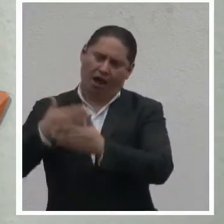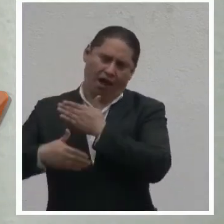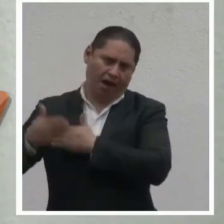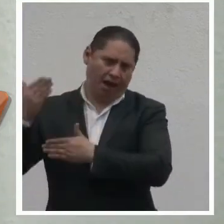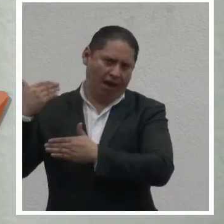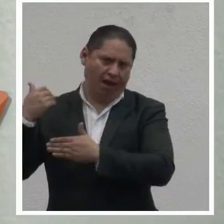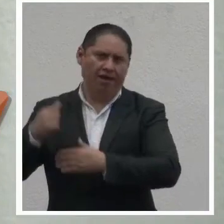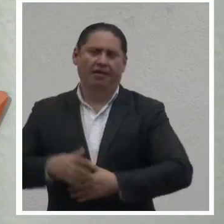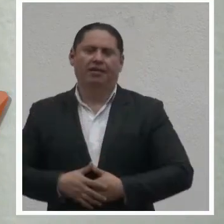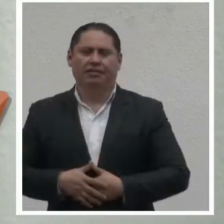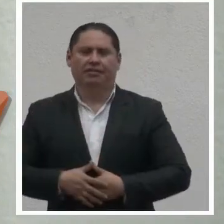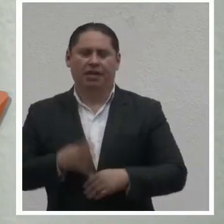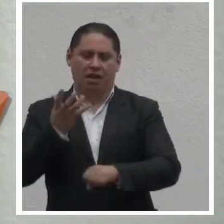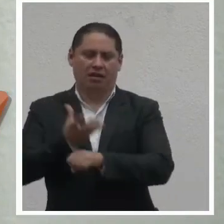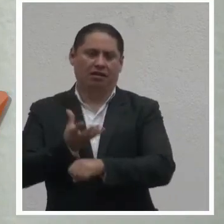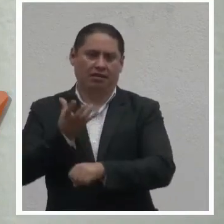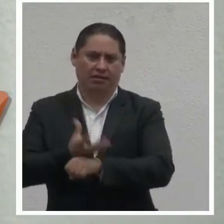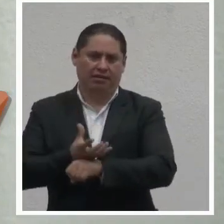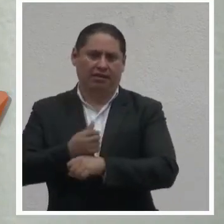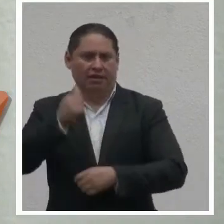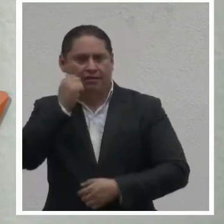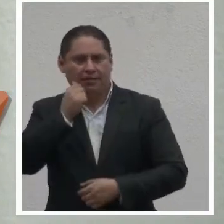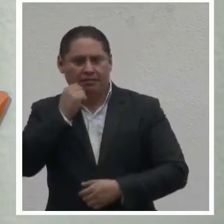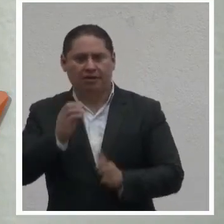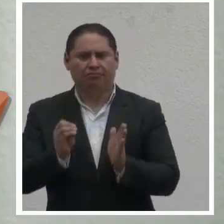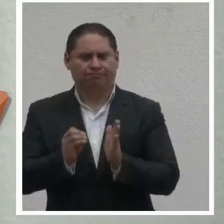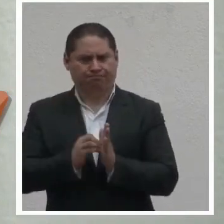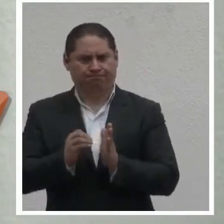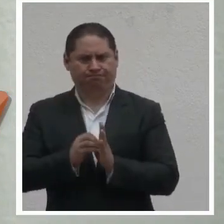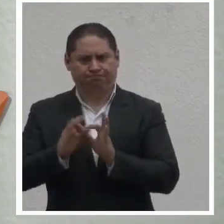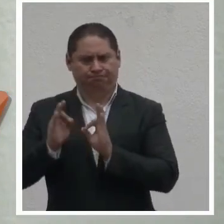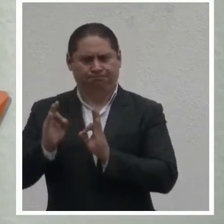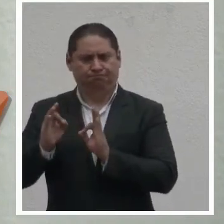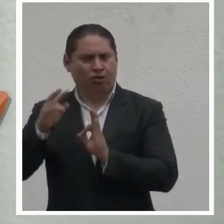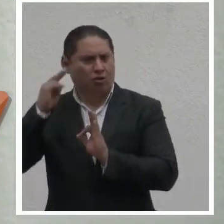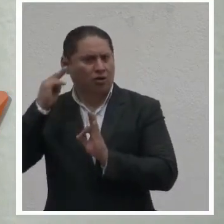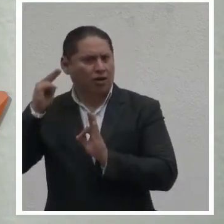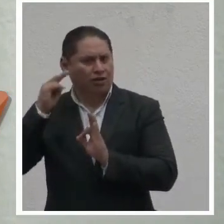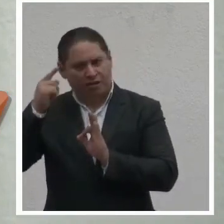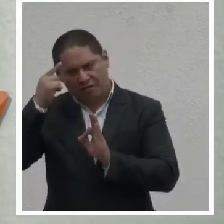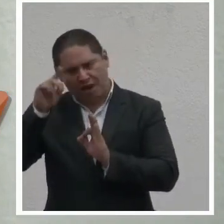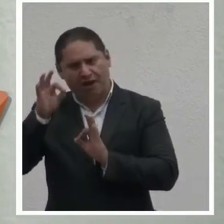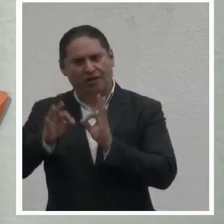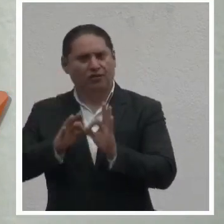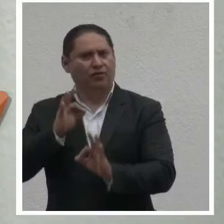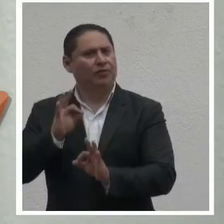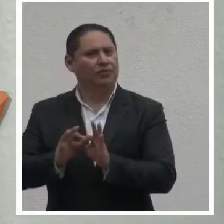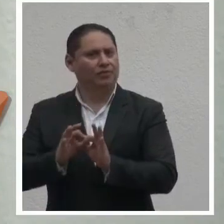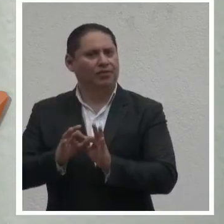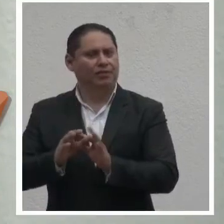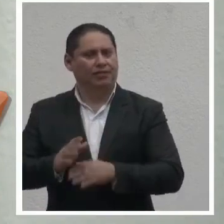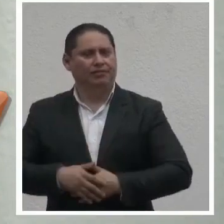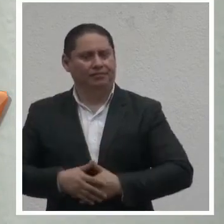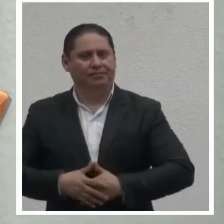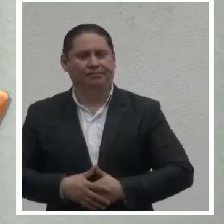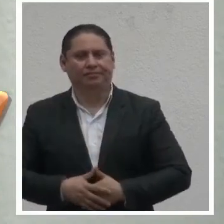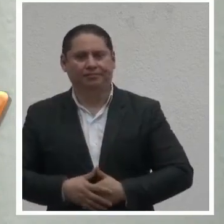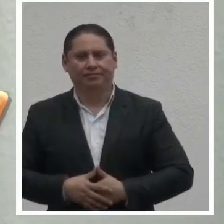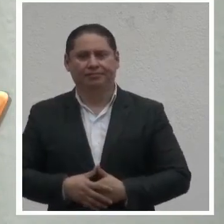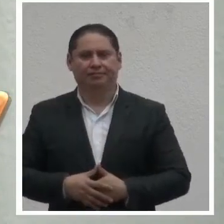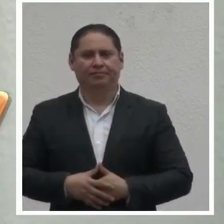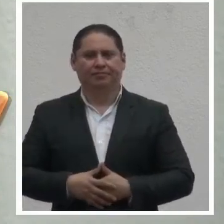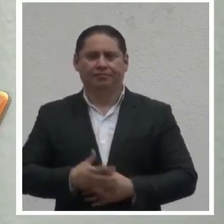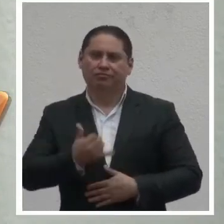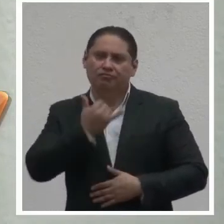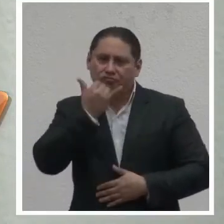flota norteamericana se mantenía cercana a Veracruz para cumplir con los designios imperiales. Se